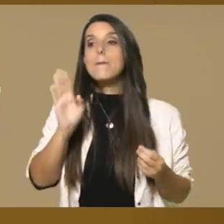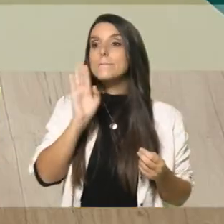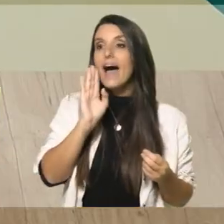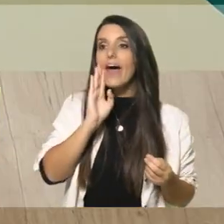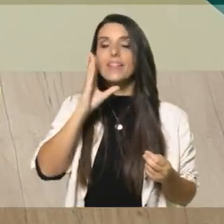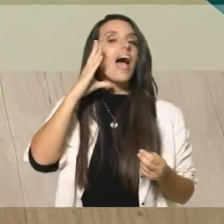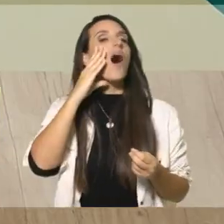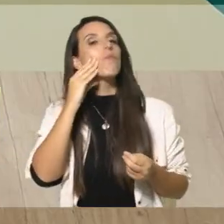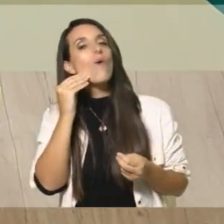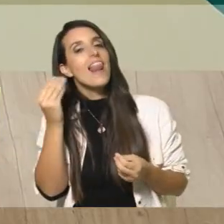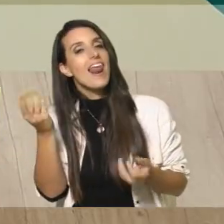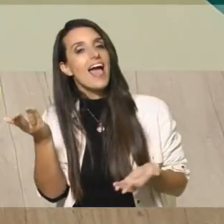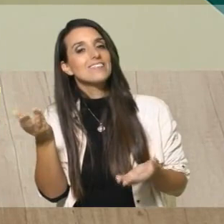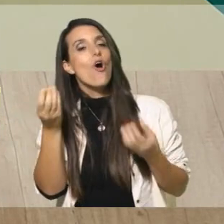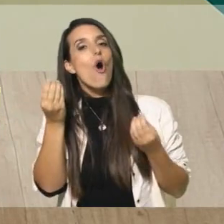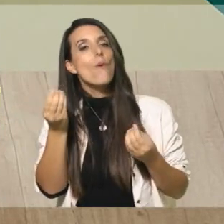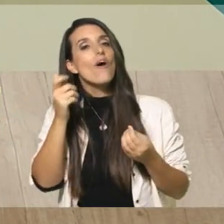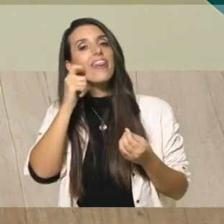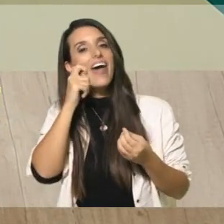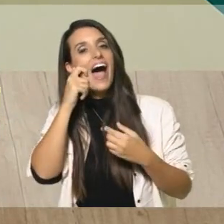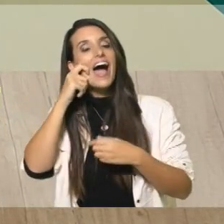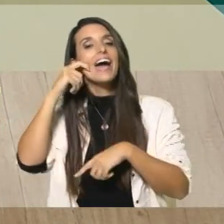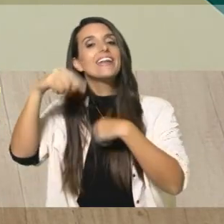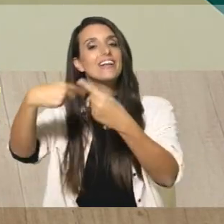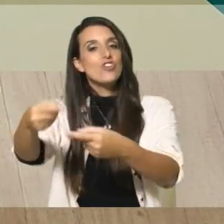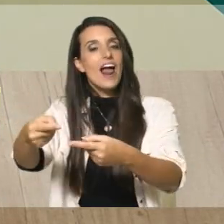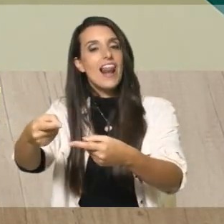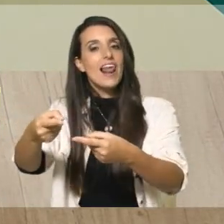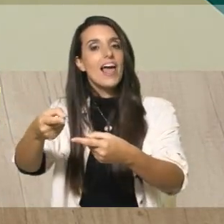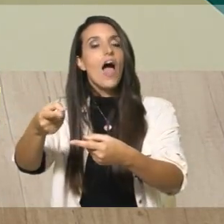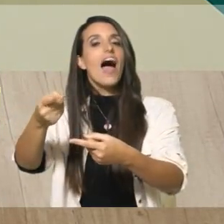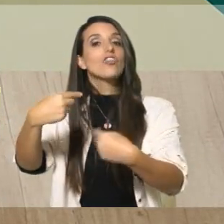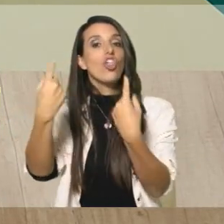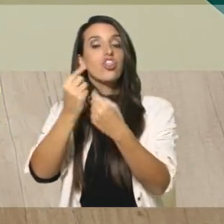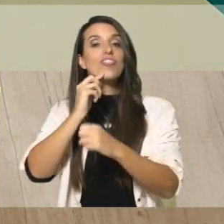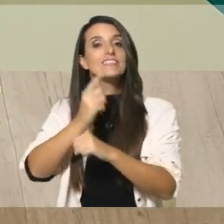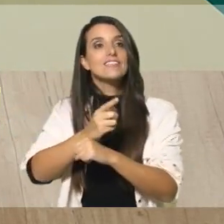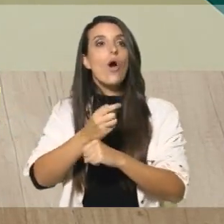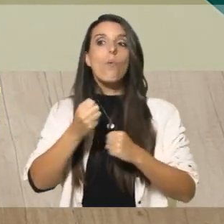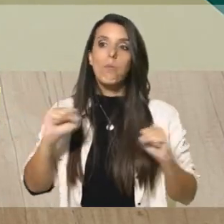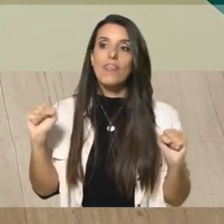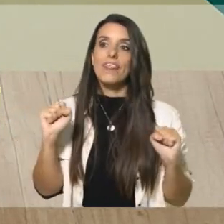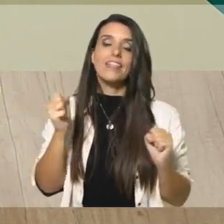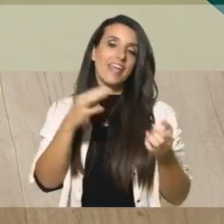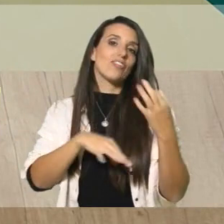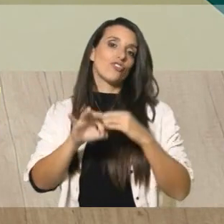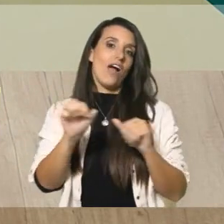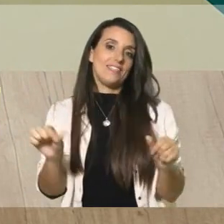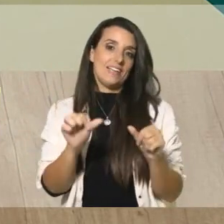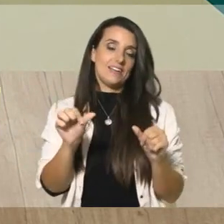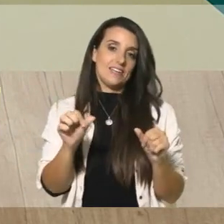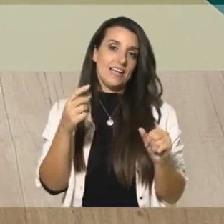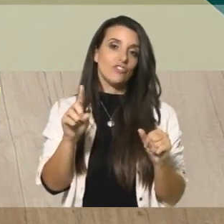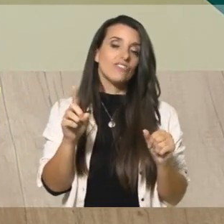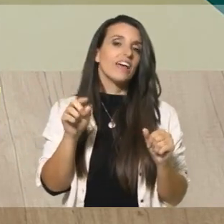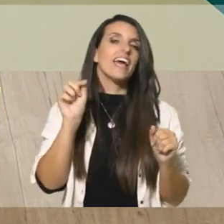las abuelas, ¿no? Como generacional, que decidimos ponerlo en la obra. Así que tiene que